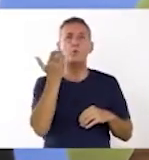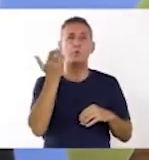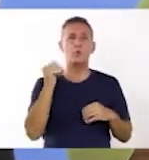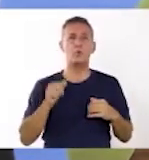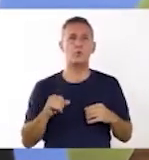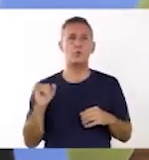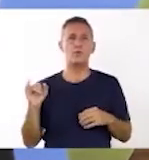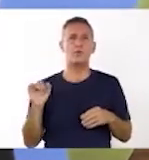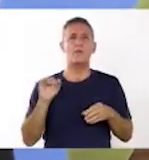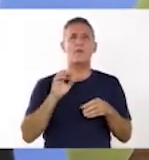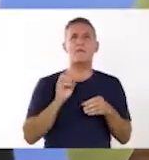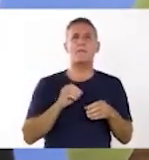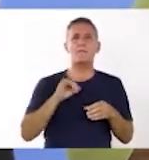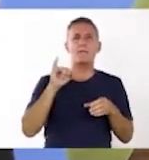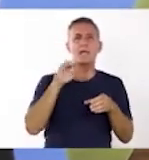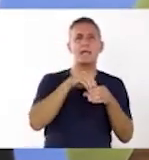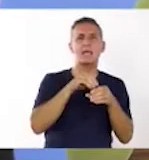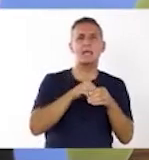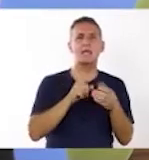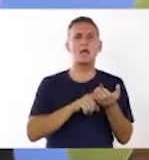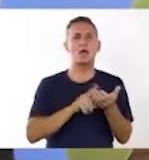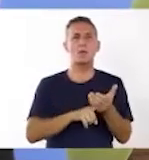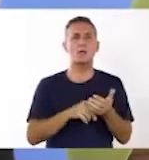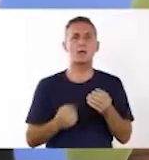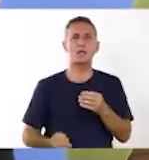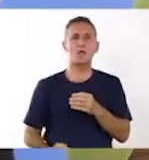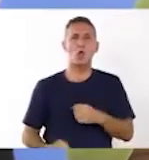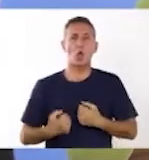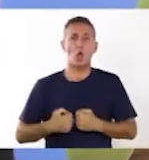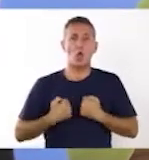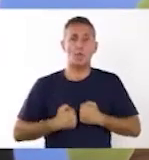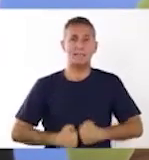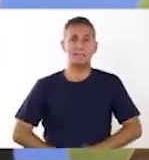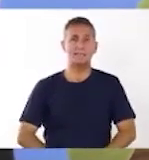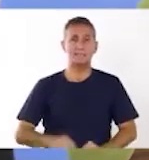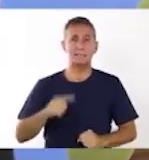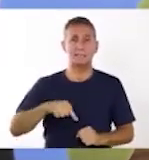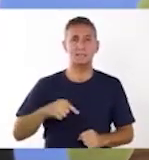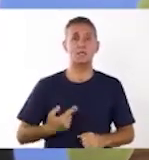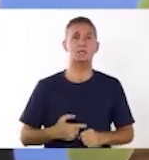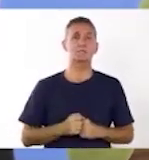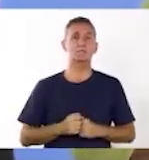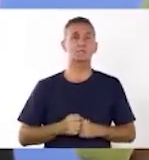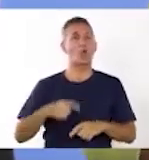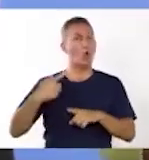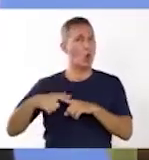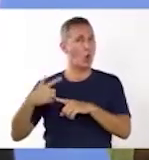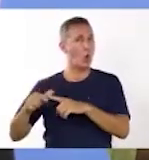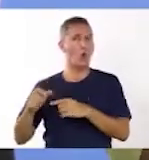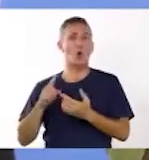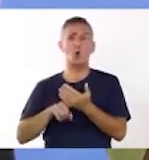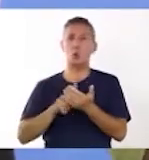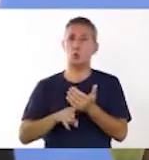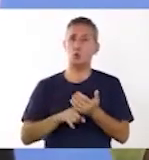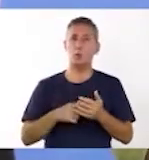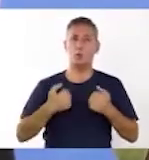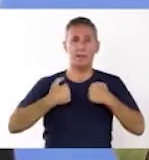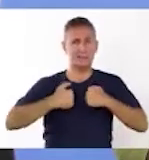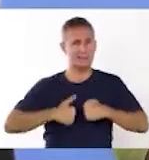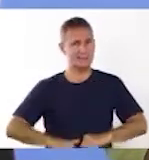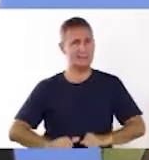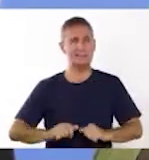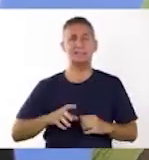estos vientos me engendraron padres que nacieron aquí. De padres que engendraron otros padres que nacieron